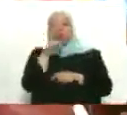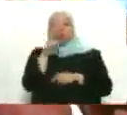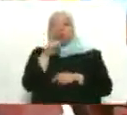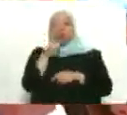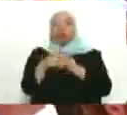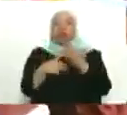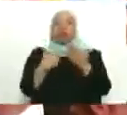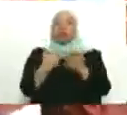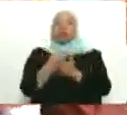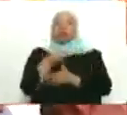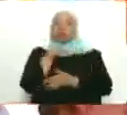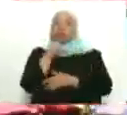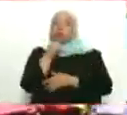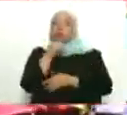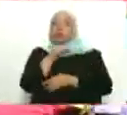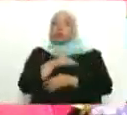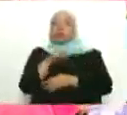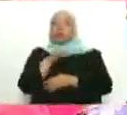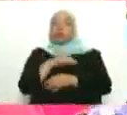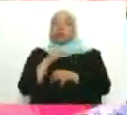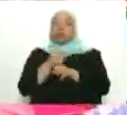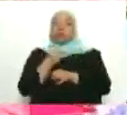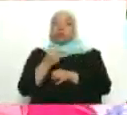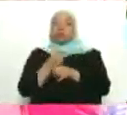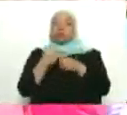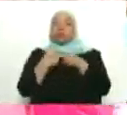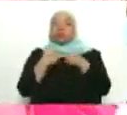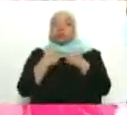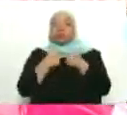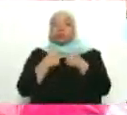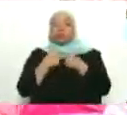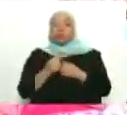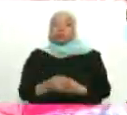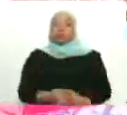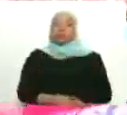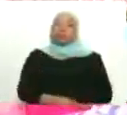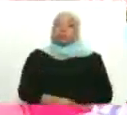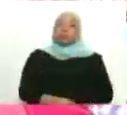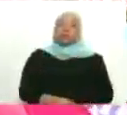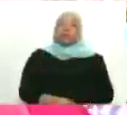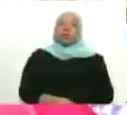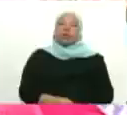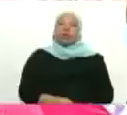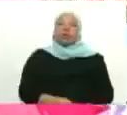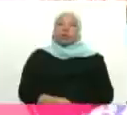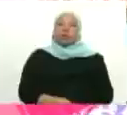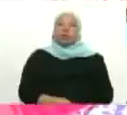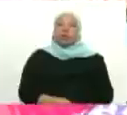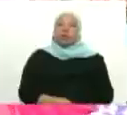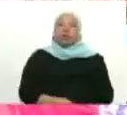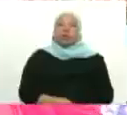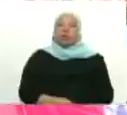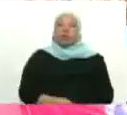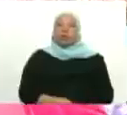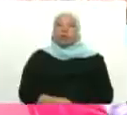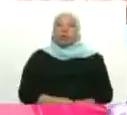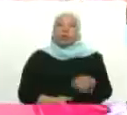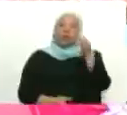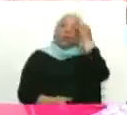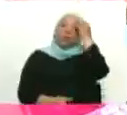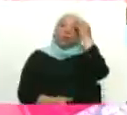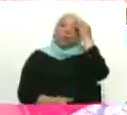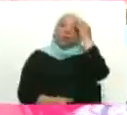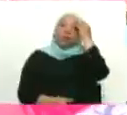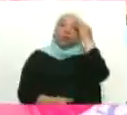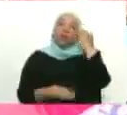Bueno, ellos se dieron cita porque quieren pedirte, aprovecharon.